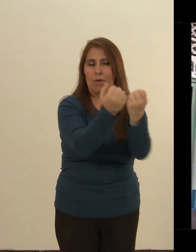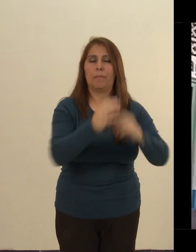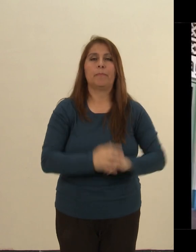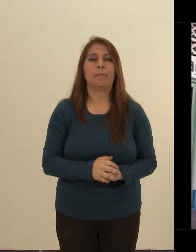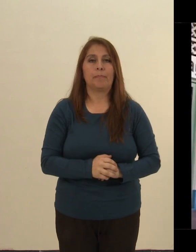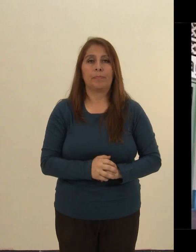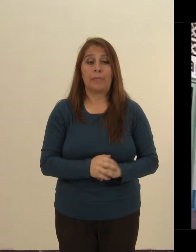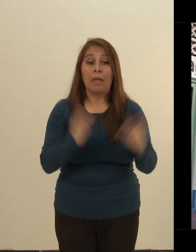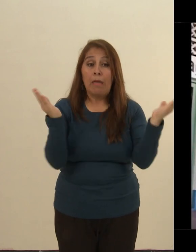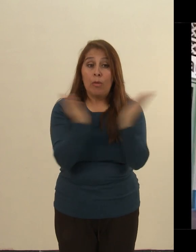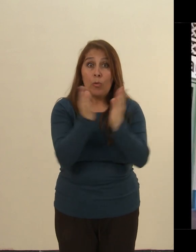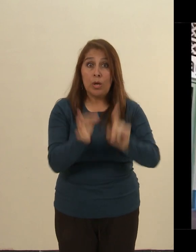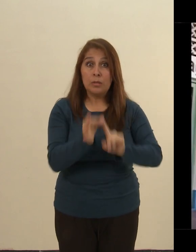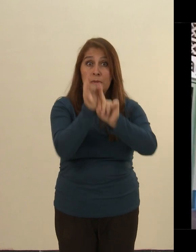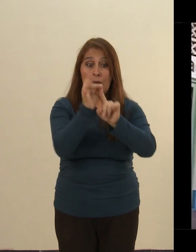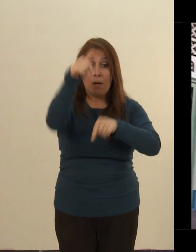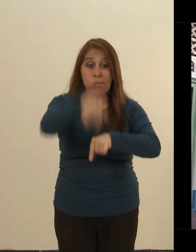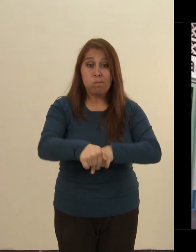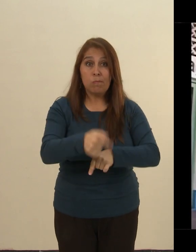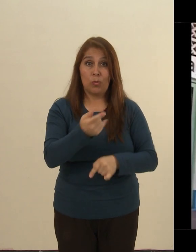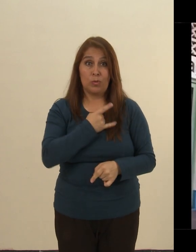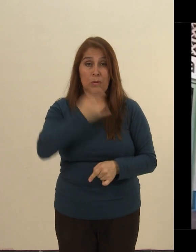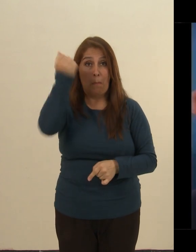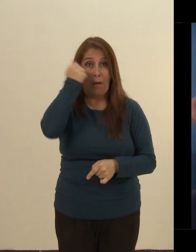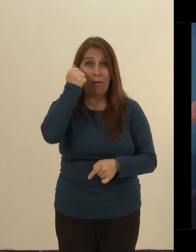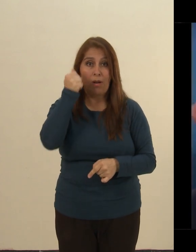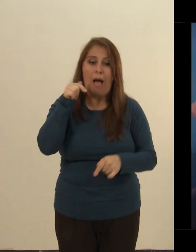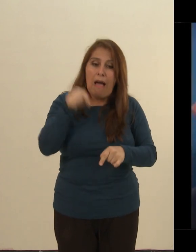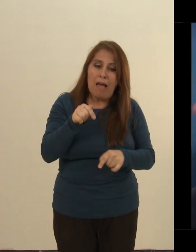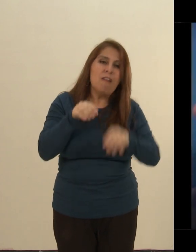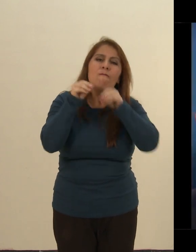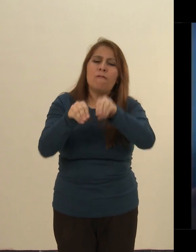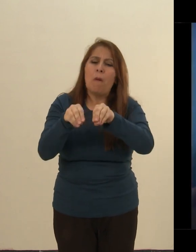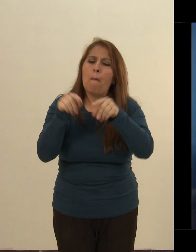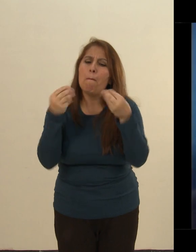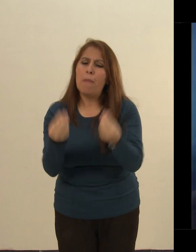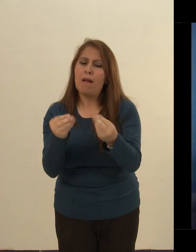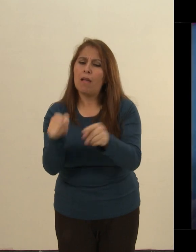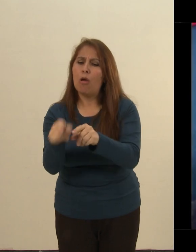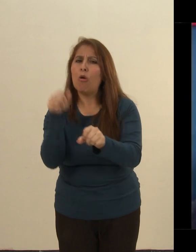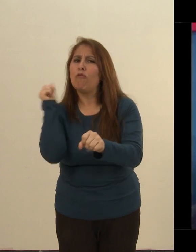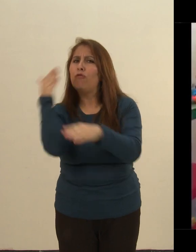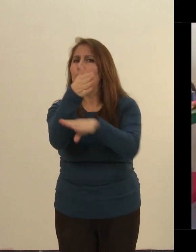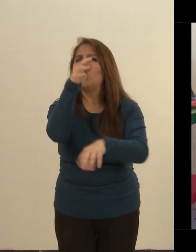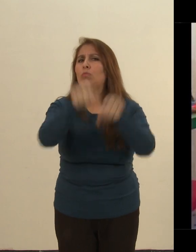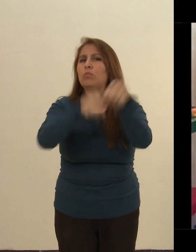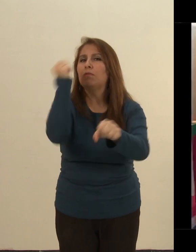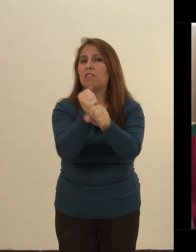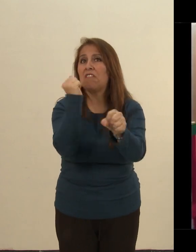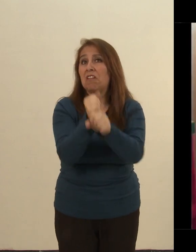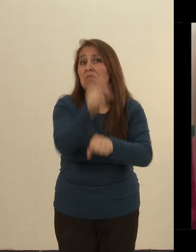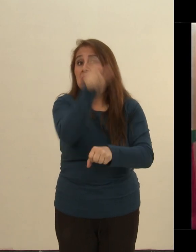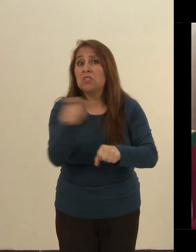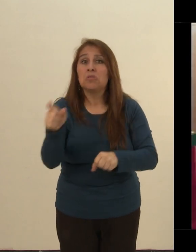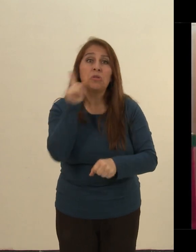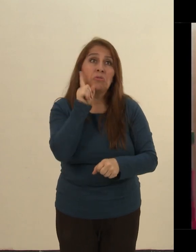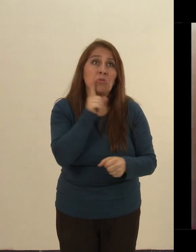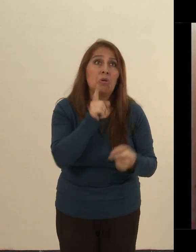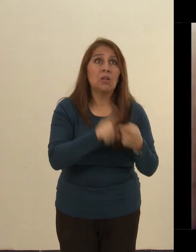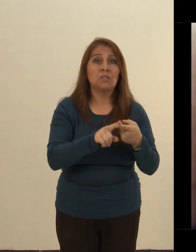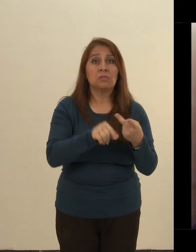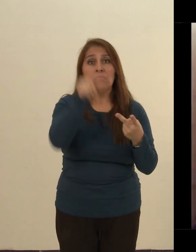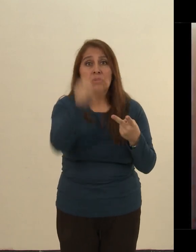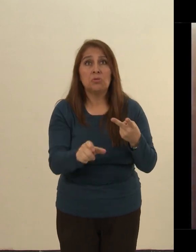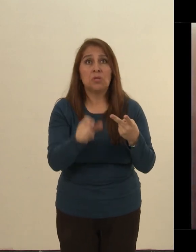principalmente el aula. Entonces, el licenciado en Educación Especial de la Universidad está formado para trabajar con